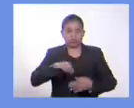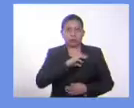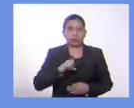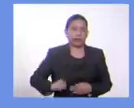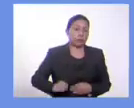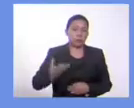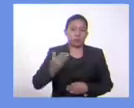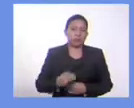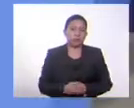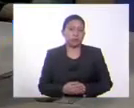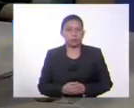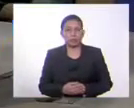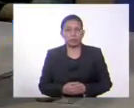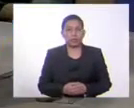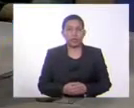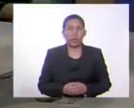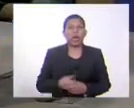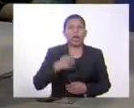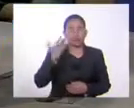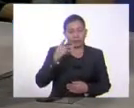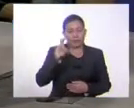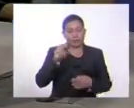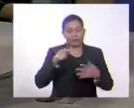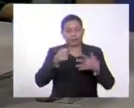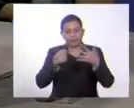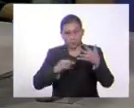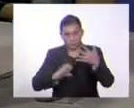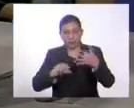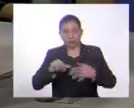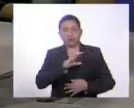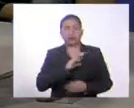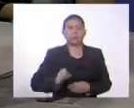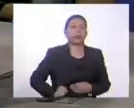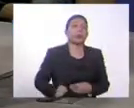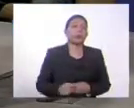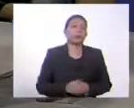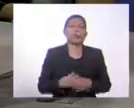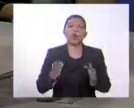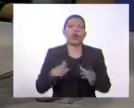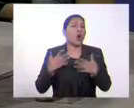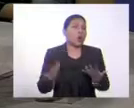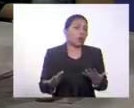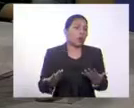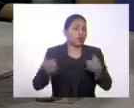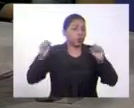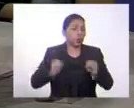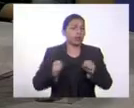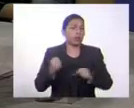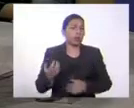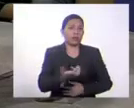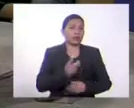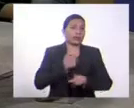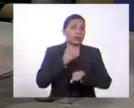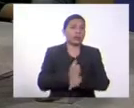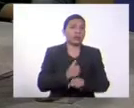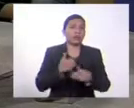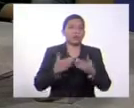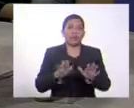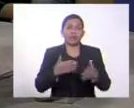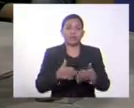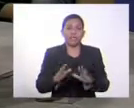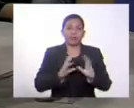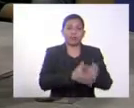definir entonces cada uno de los órganos que ya muy bien hemos hablado a lo largo de esta temática? Sus funciones, cómo